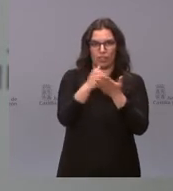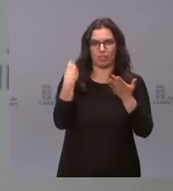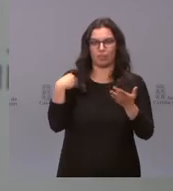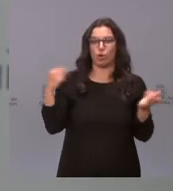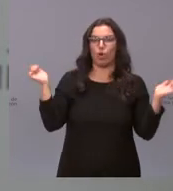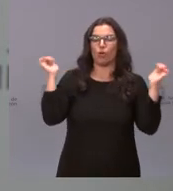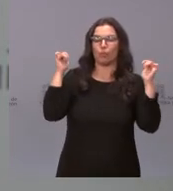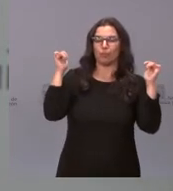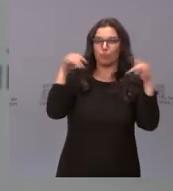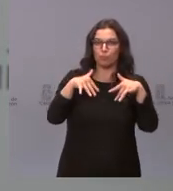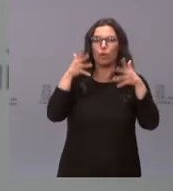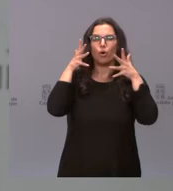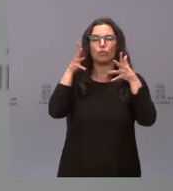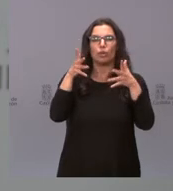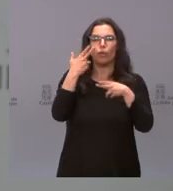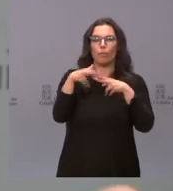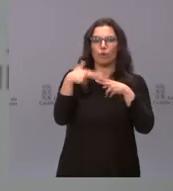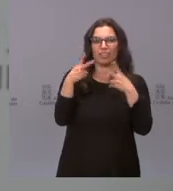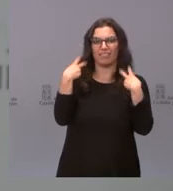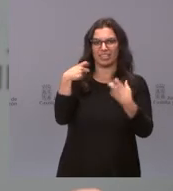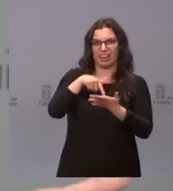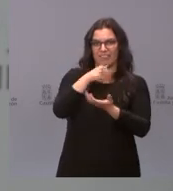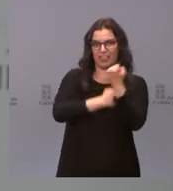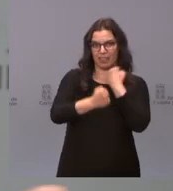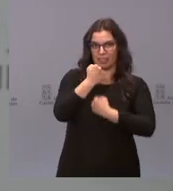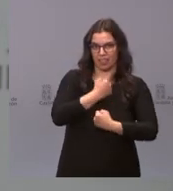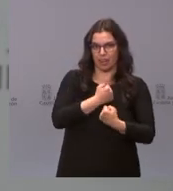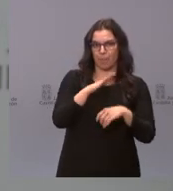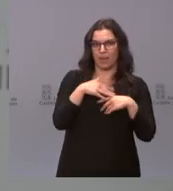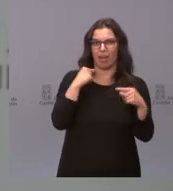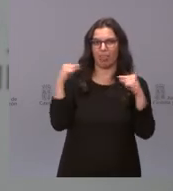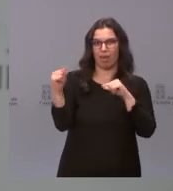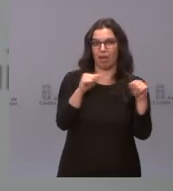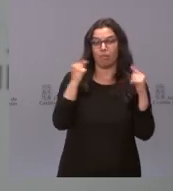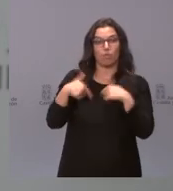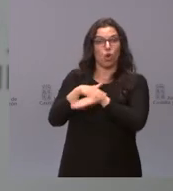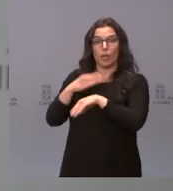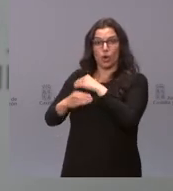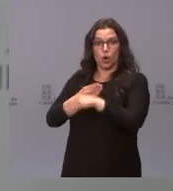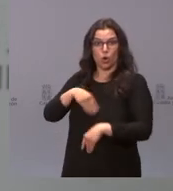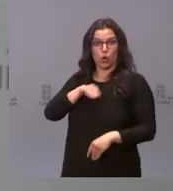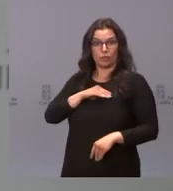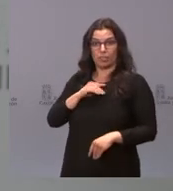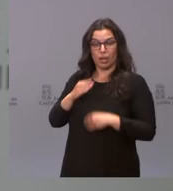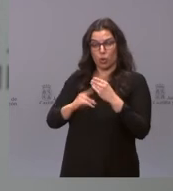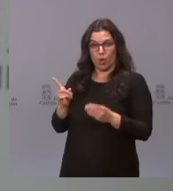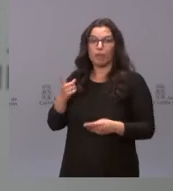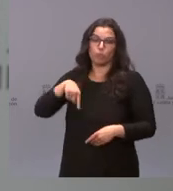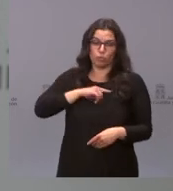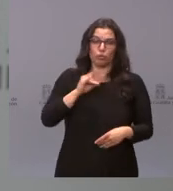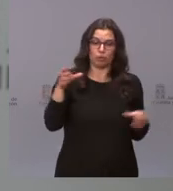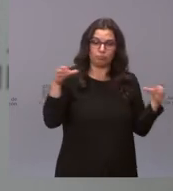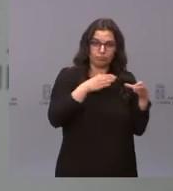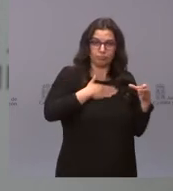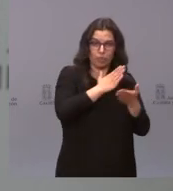política fiscal y financiera como el gobierno no hace eso nosotros si lo estamos haciendo estamos hablando